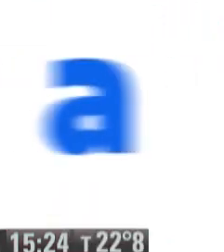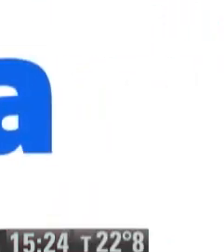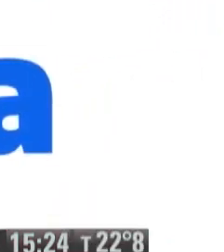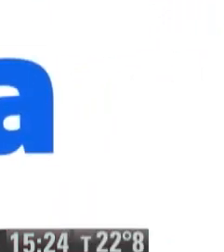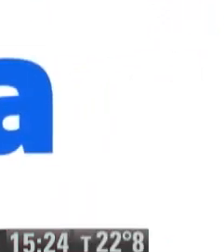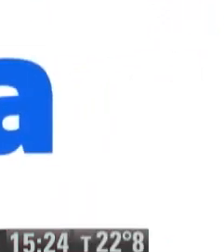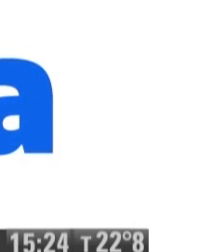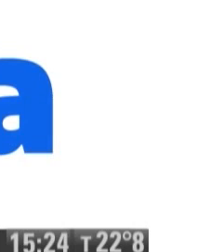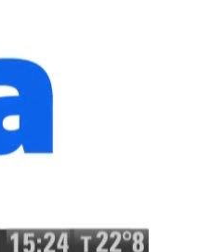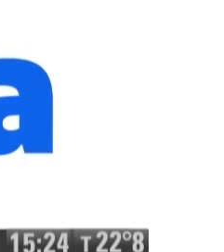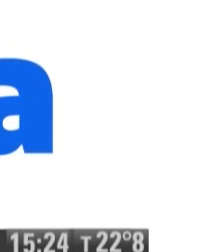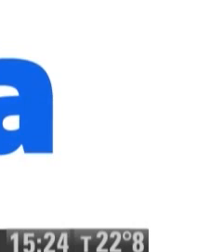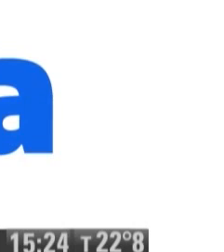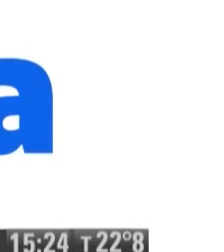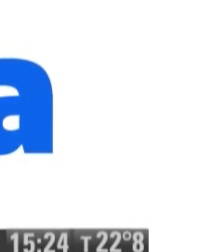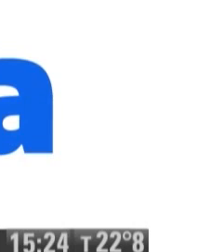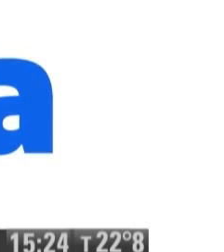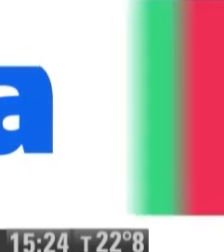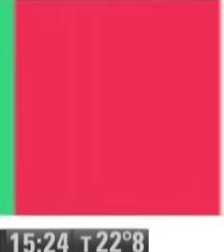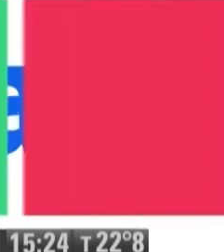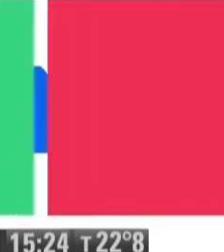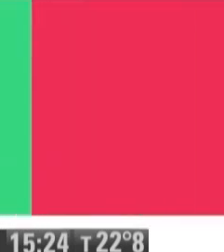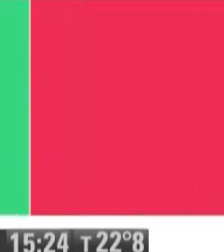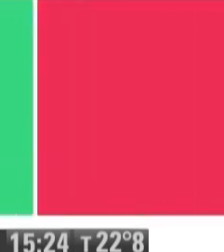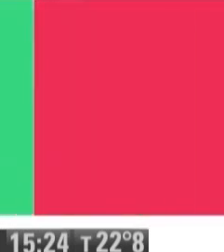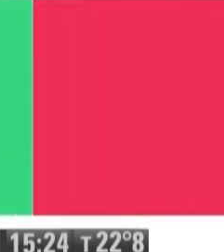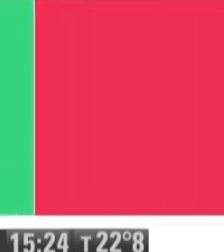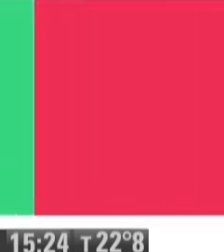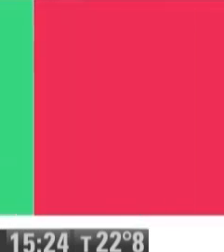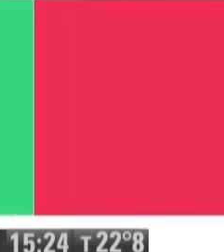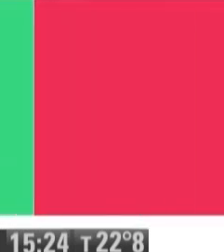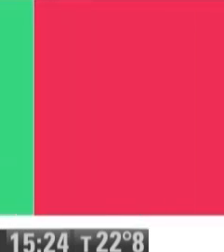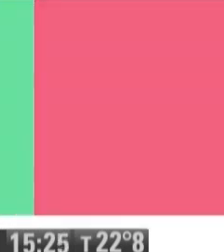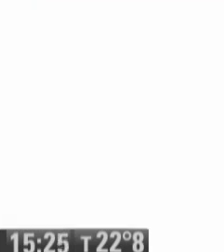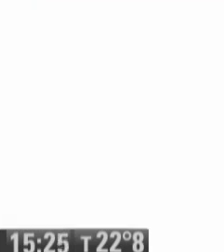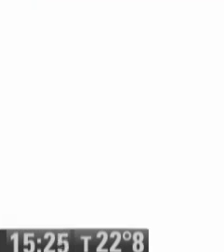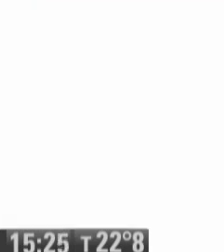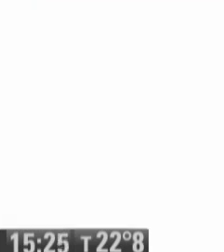¿Te quedás en casa? ¡Aprendés en casa! ¡Seguimos educando!